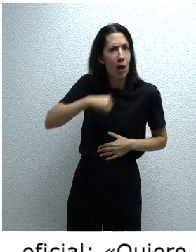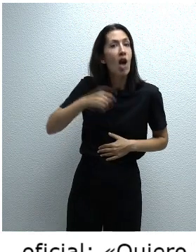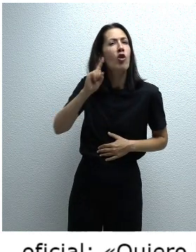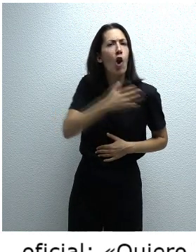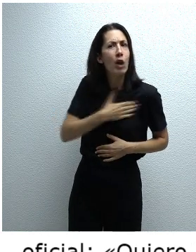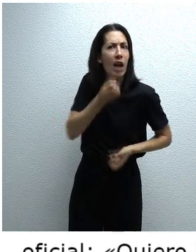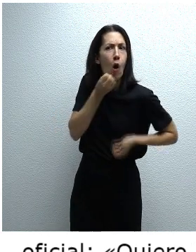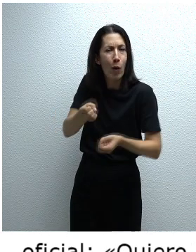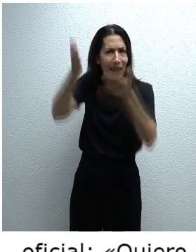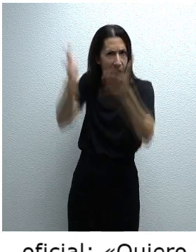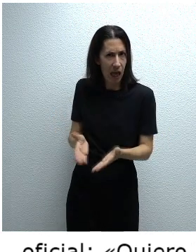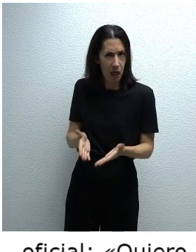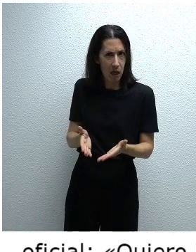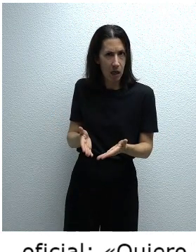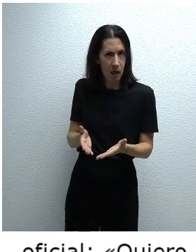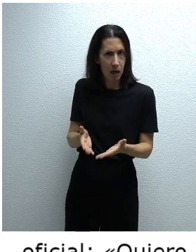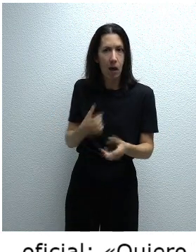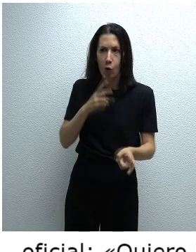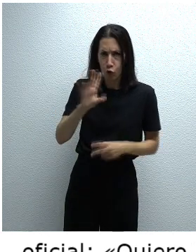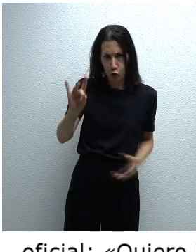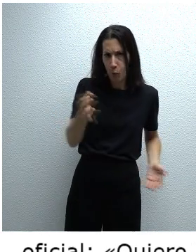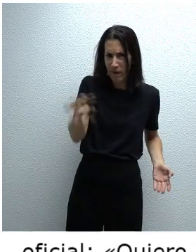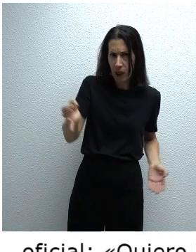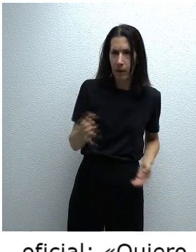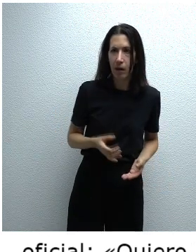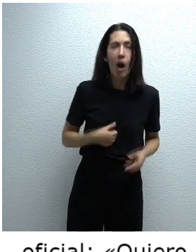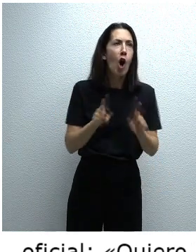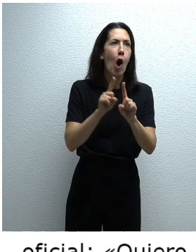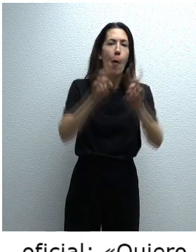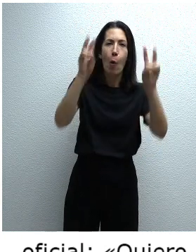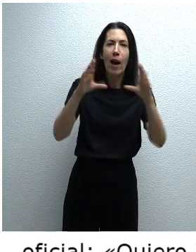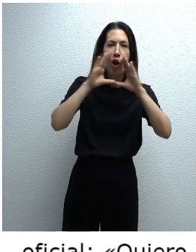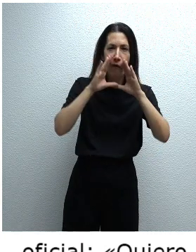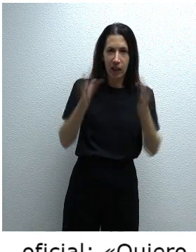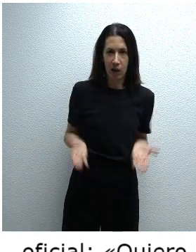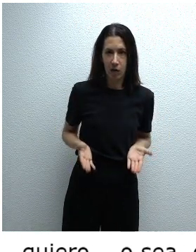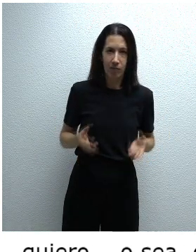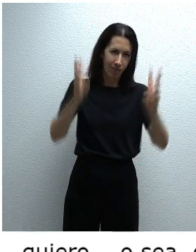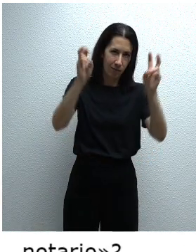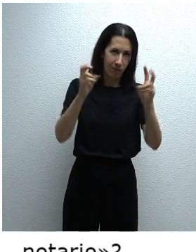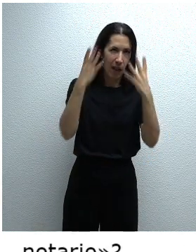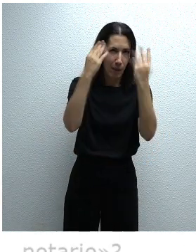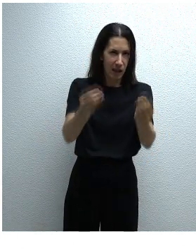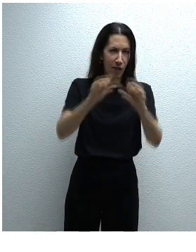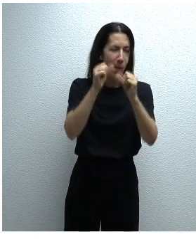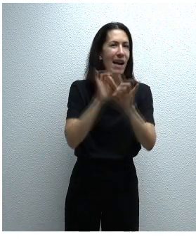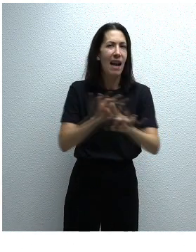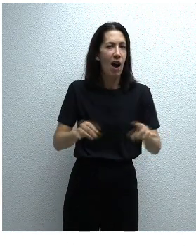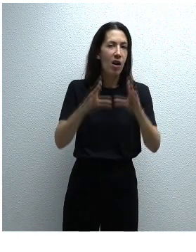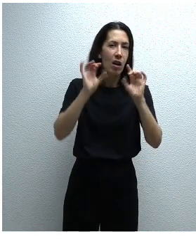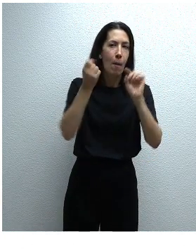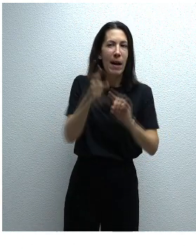quiero contar al notario? Y porque perfectamente. hacéis como un confesor, dicho popularmente y de una forma clara,